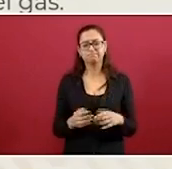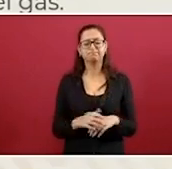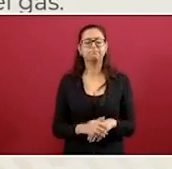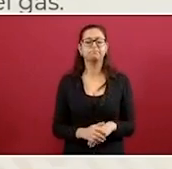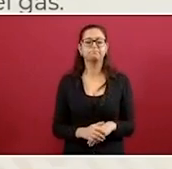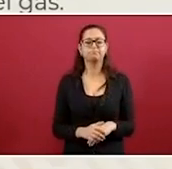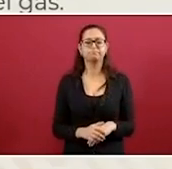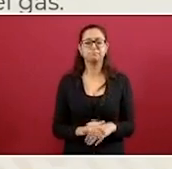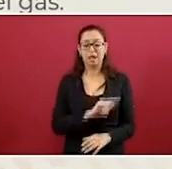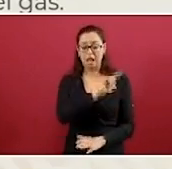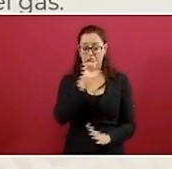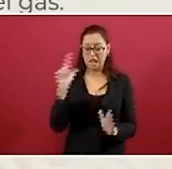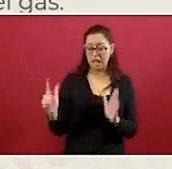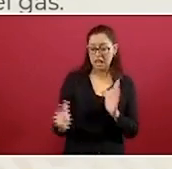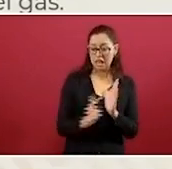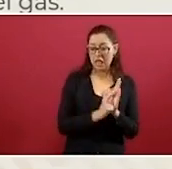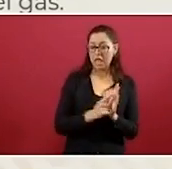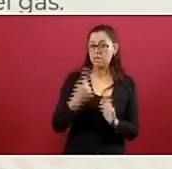en el marco de la ley,